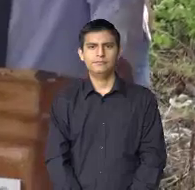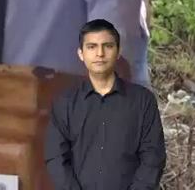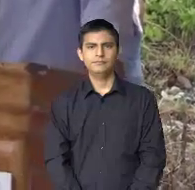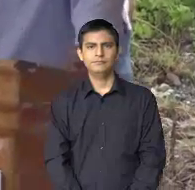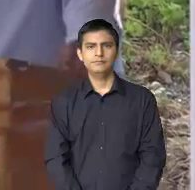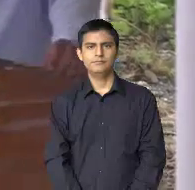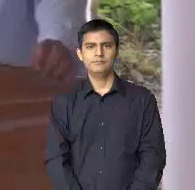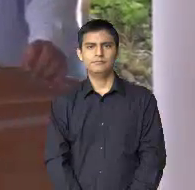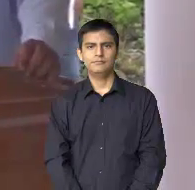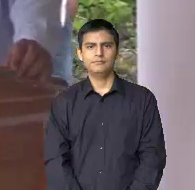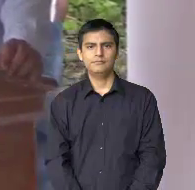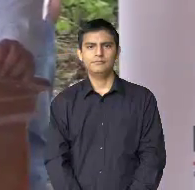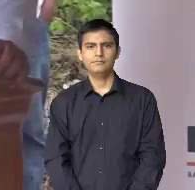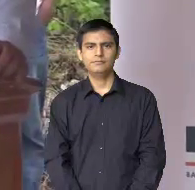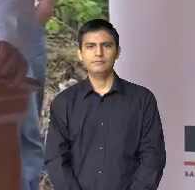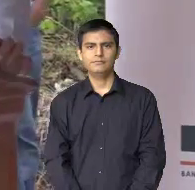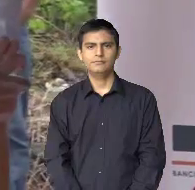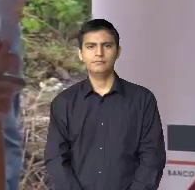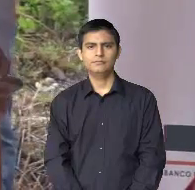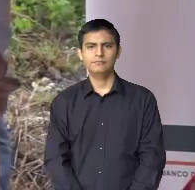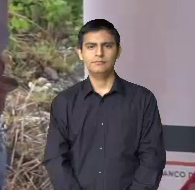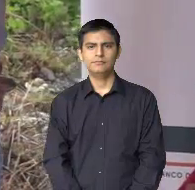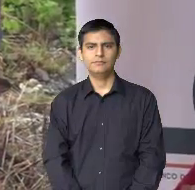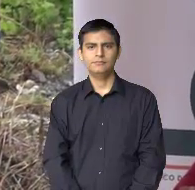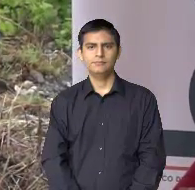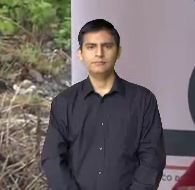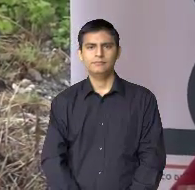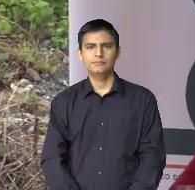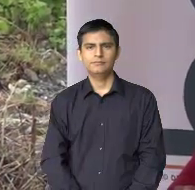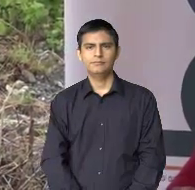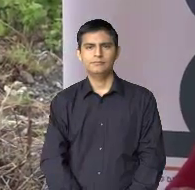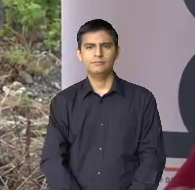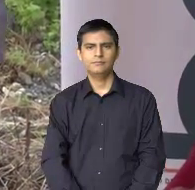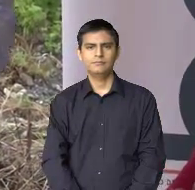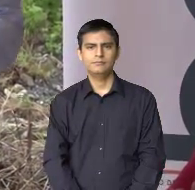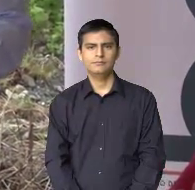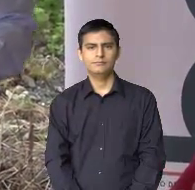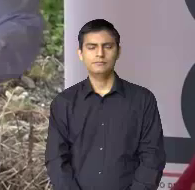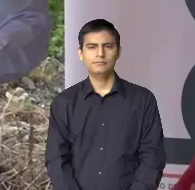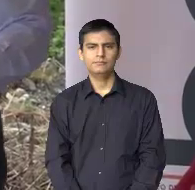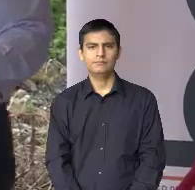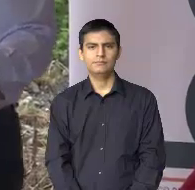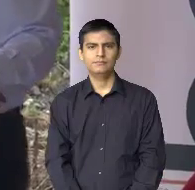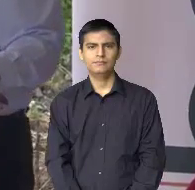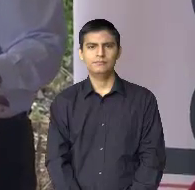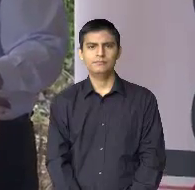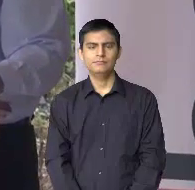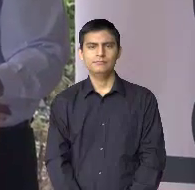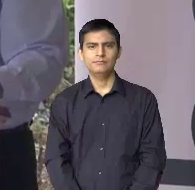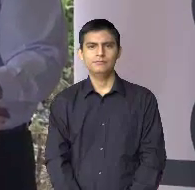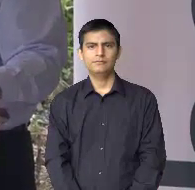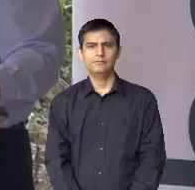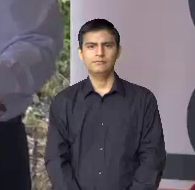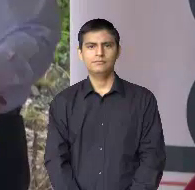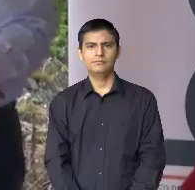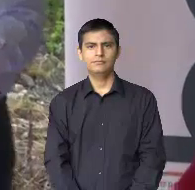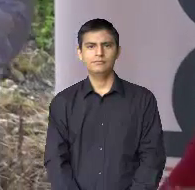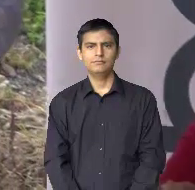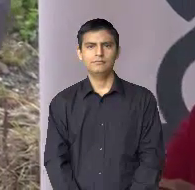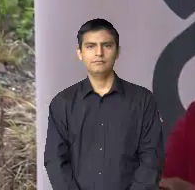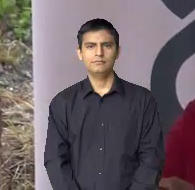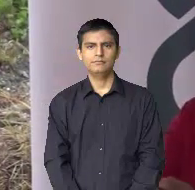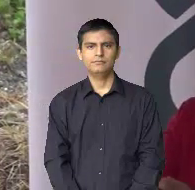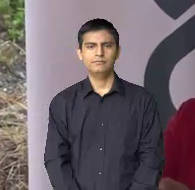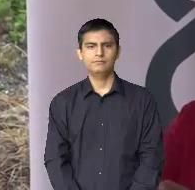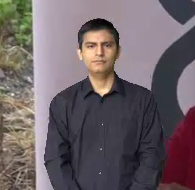que se intervino en la ciudad de Nueva Loja. Y no solamente asfalto, porque para poner asfalto había que poner servicios básicos. En unos